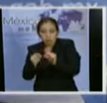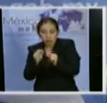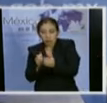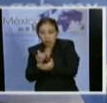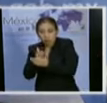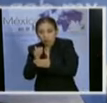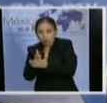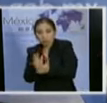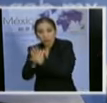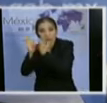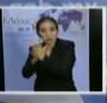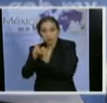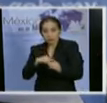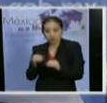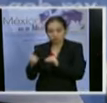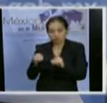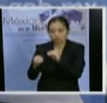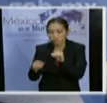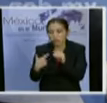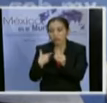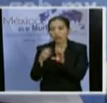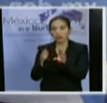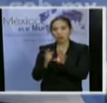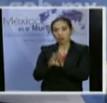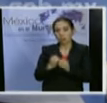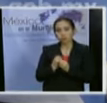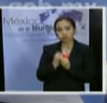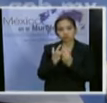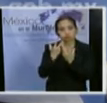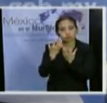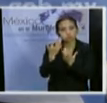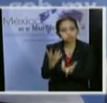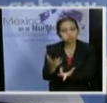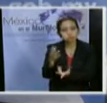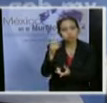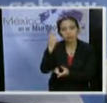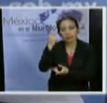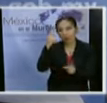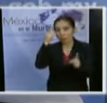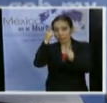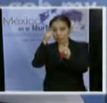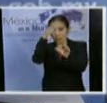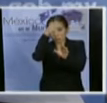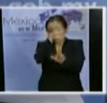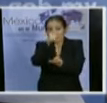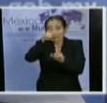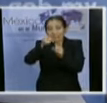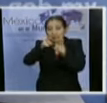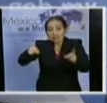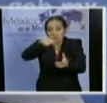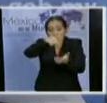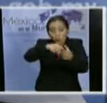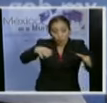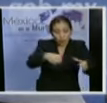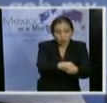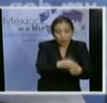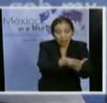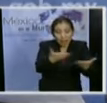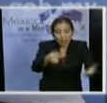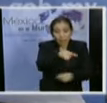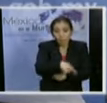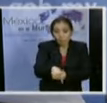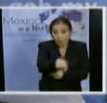activa, esta democracia participativa expresada para un objetivo específico, que es un desarrollo local, que ahora tiene